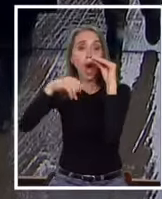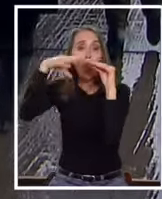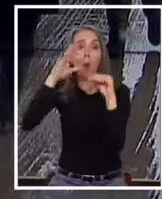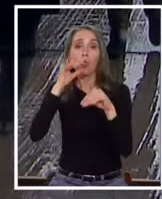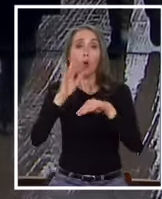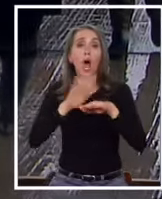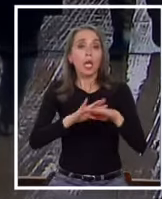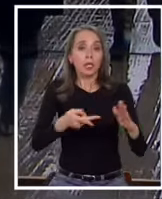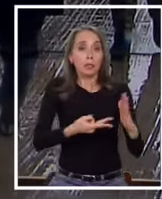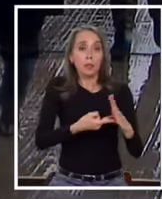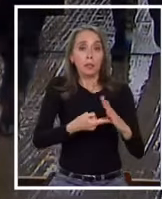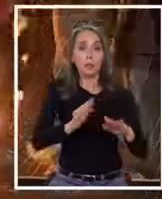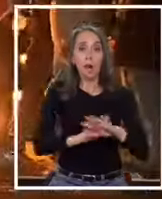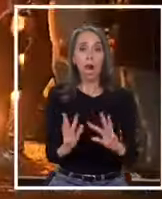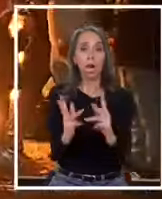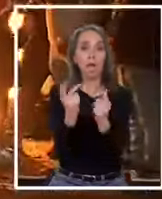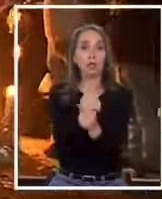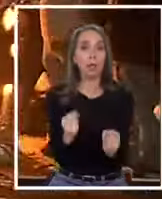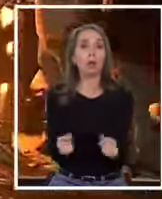calefacción.